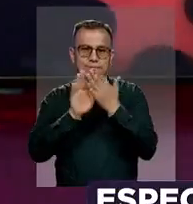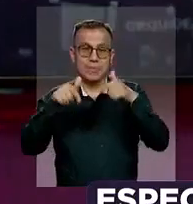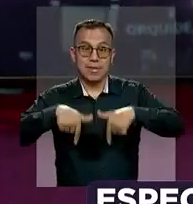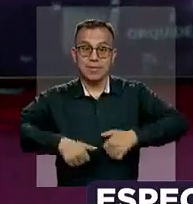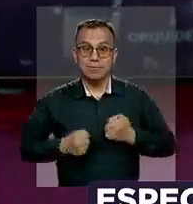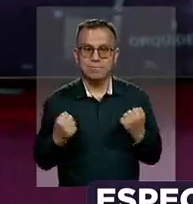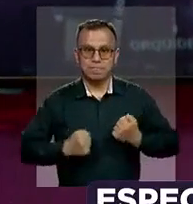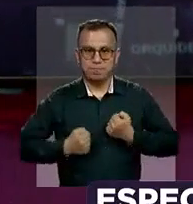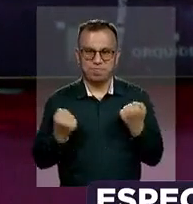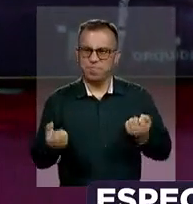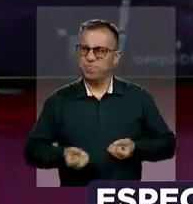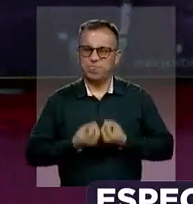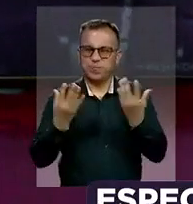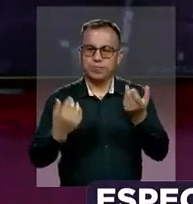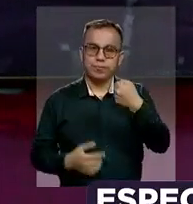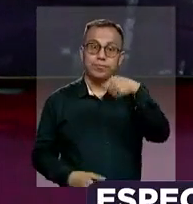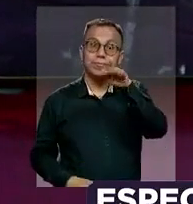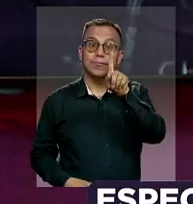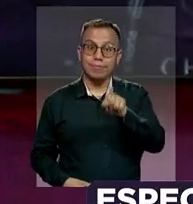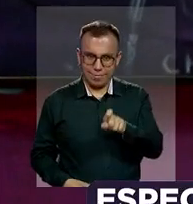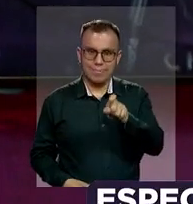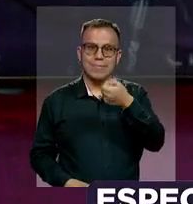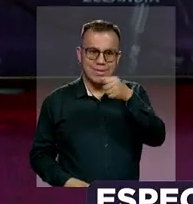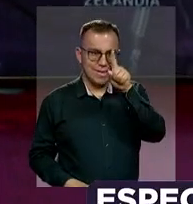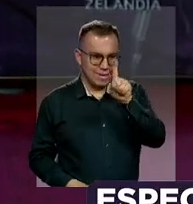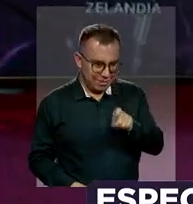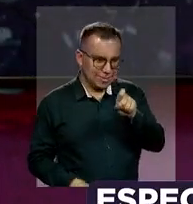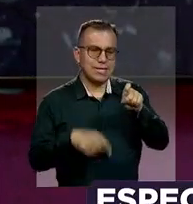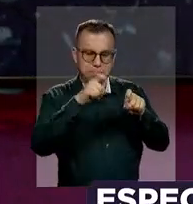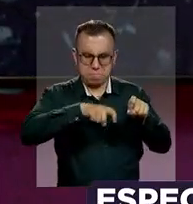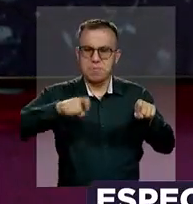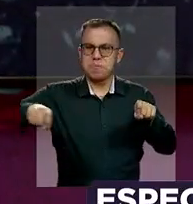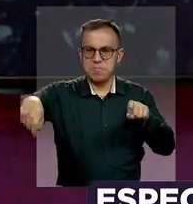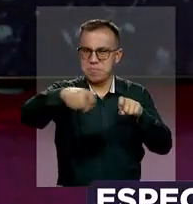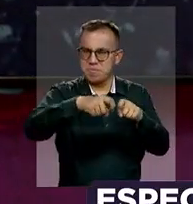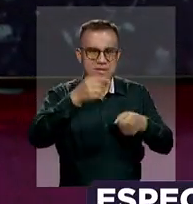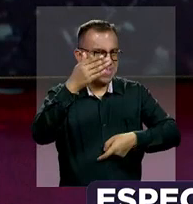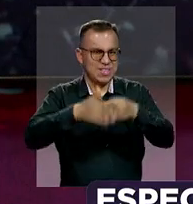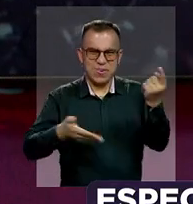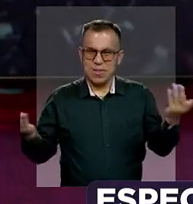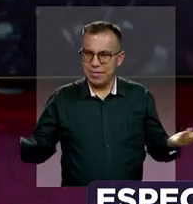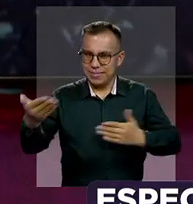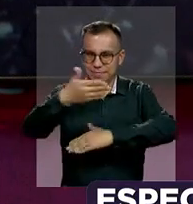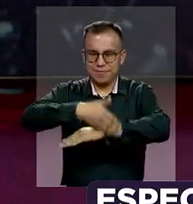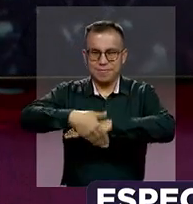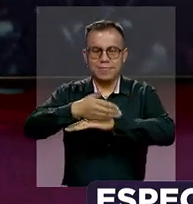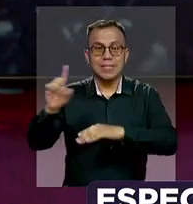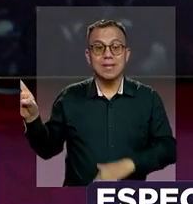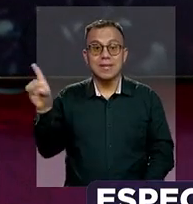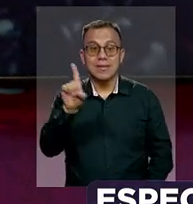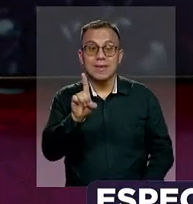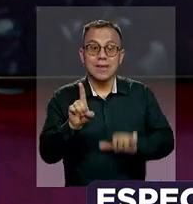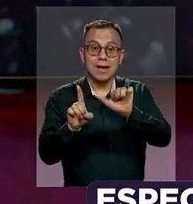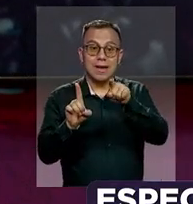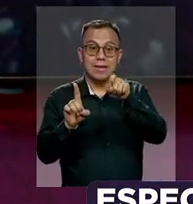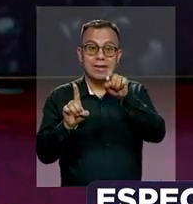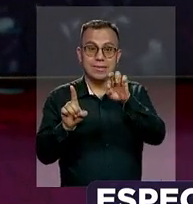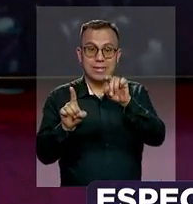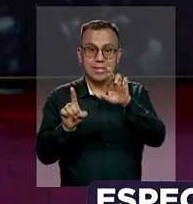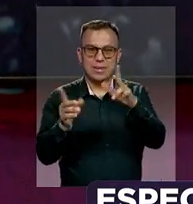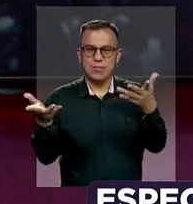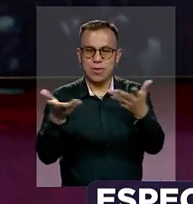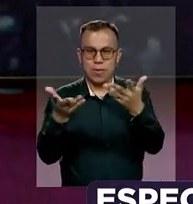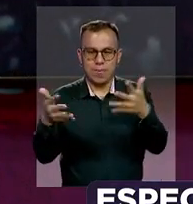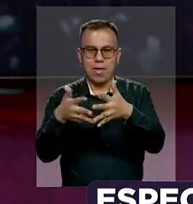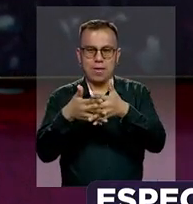En Bogotá se reportan a esta hora 16 sitios de marchas y plantones. Vamos de una vez a las calles con Alexander Vera, quien se encuentra en las inmediaciones